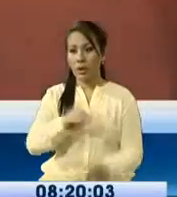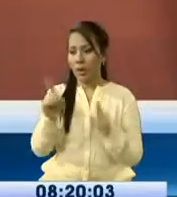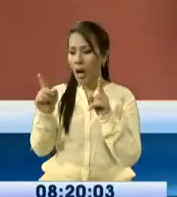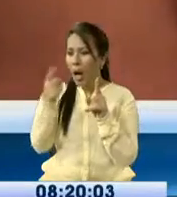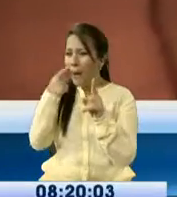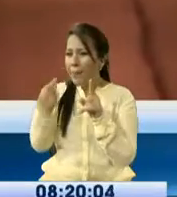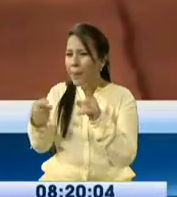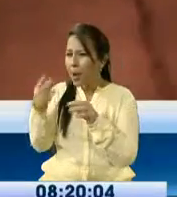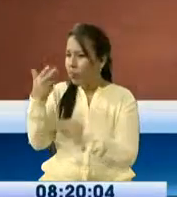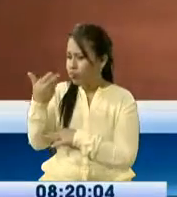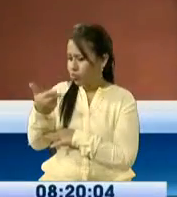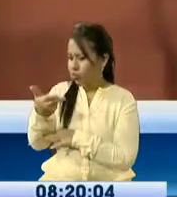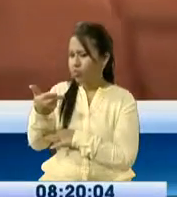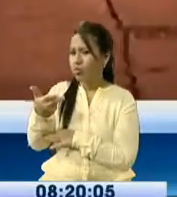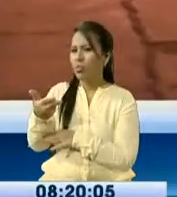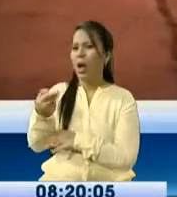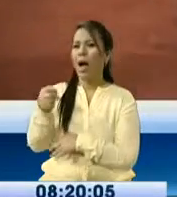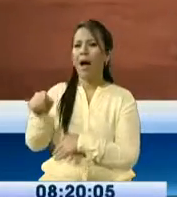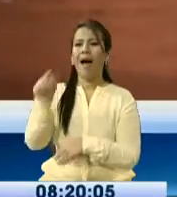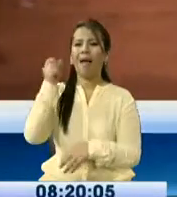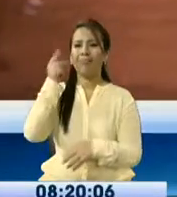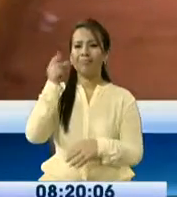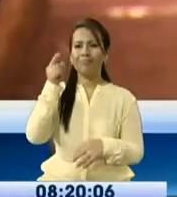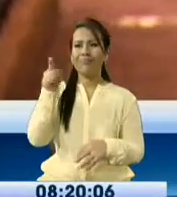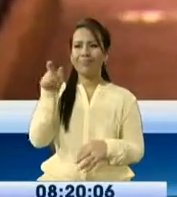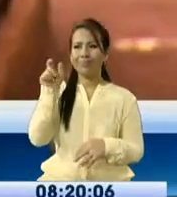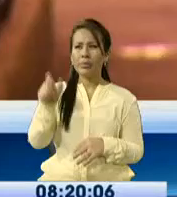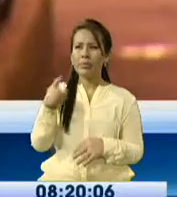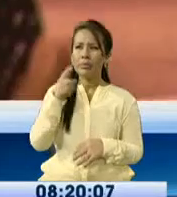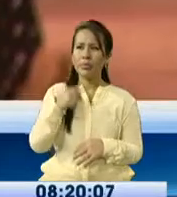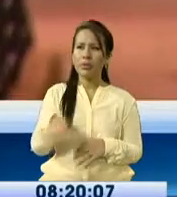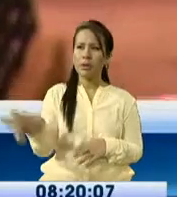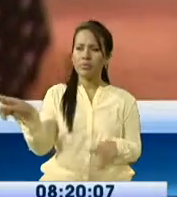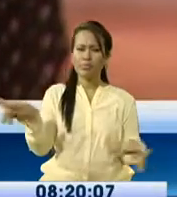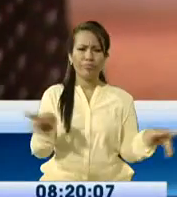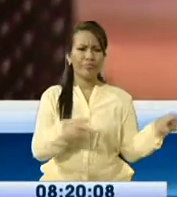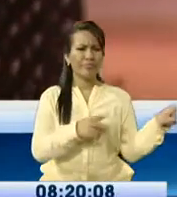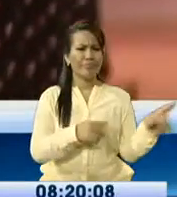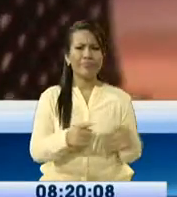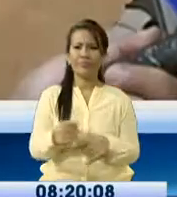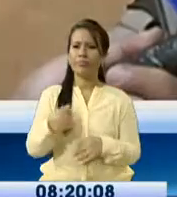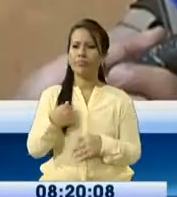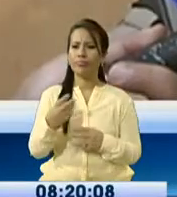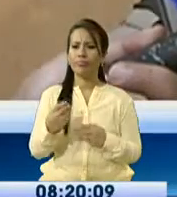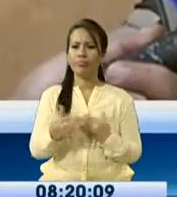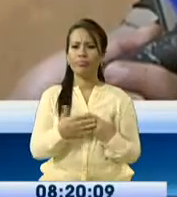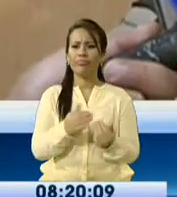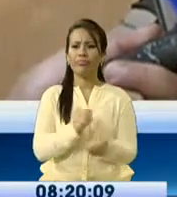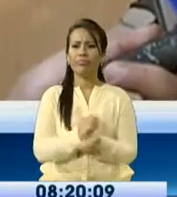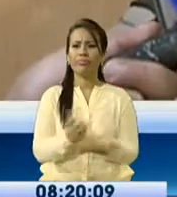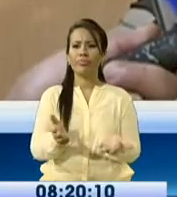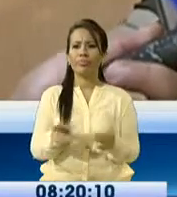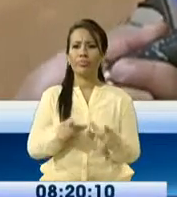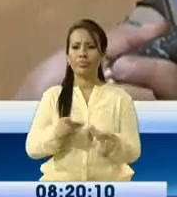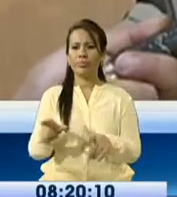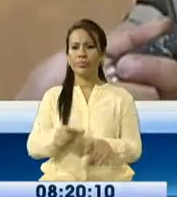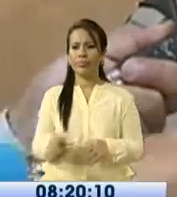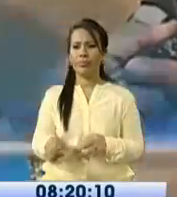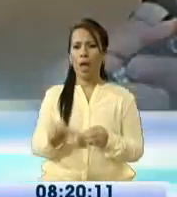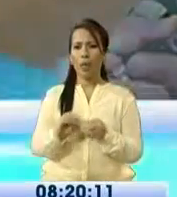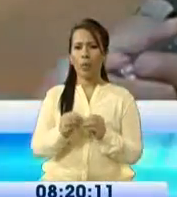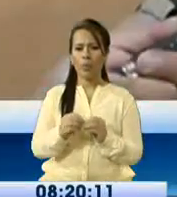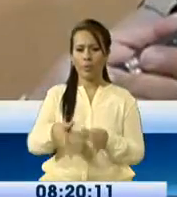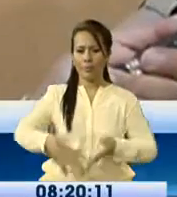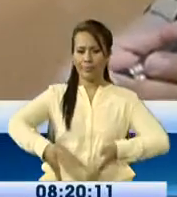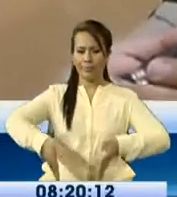percataron de la presencia de los sospechosos y lograron detener a uno de ellos. Hasta la altura de la entrada de la Sergio